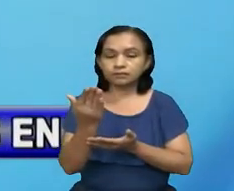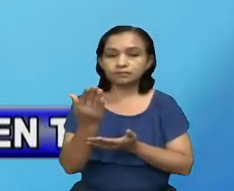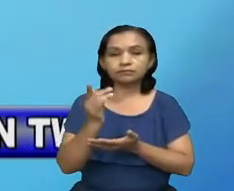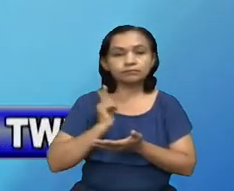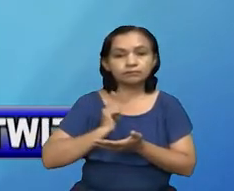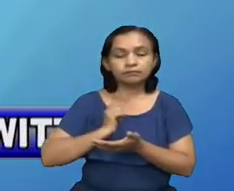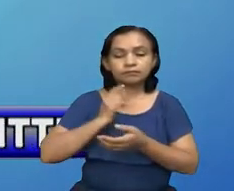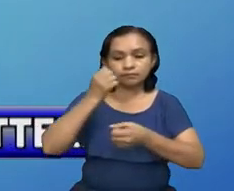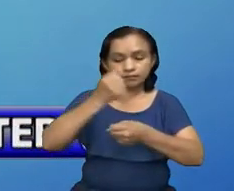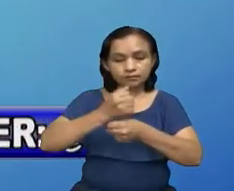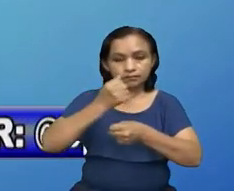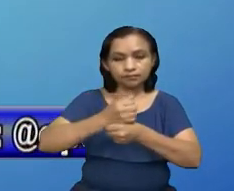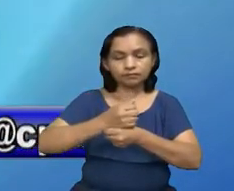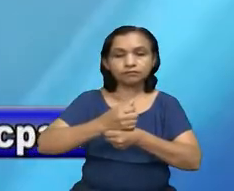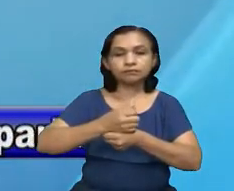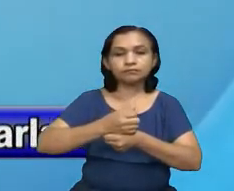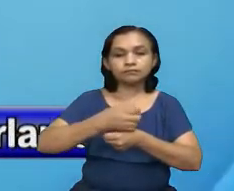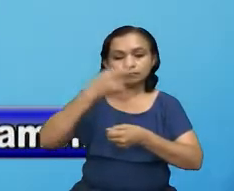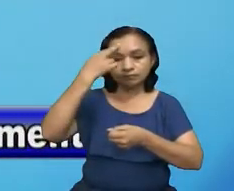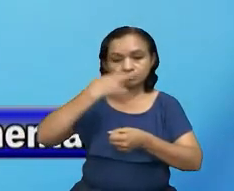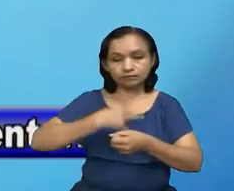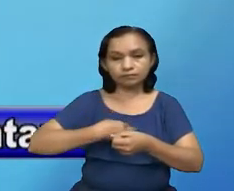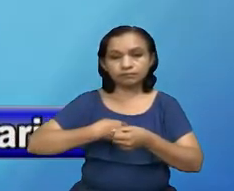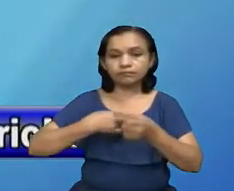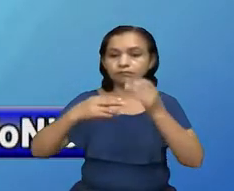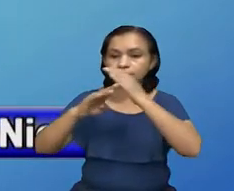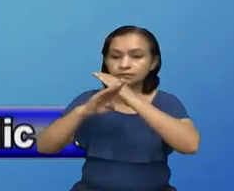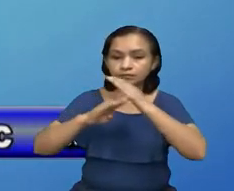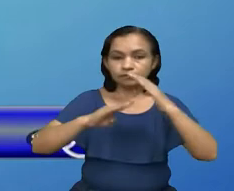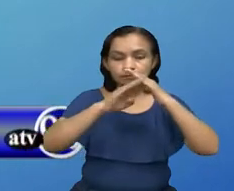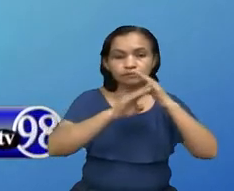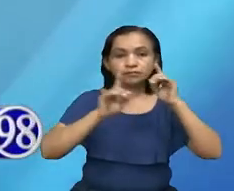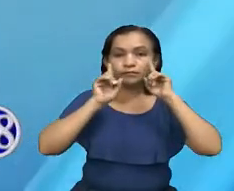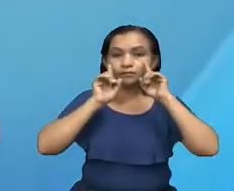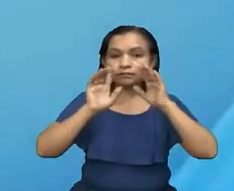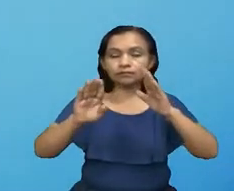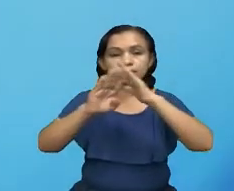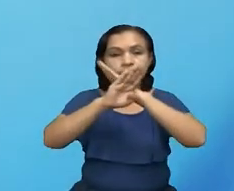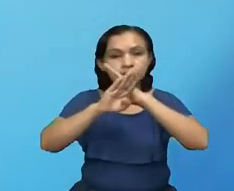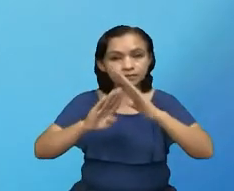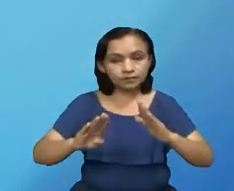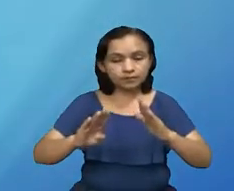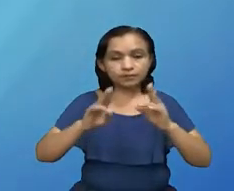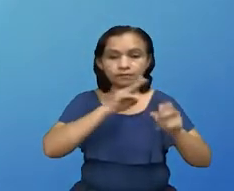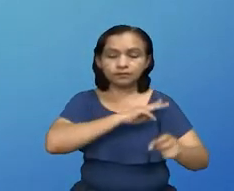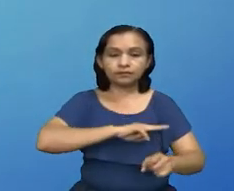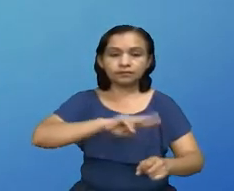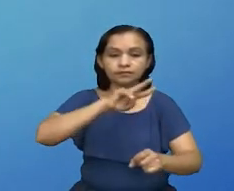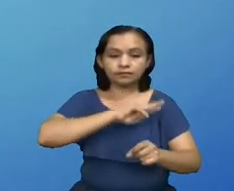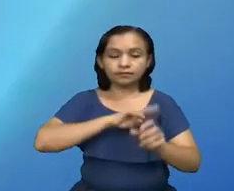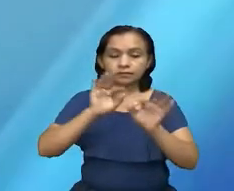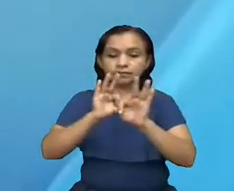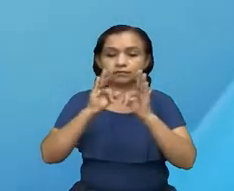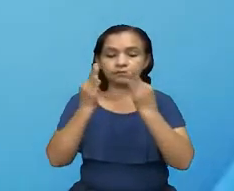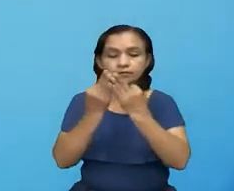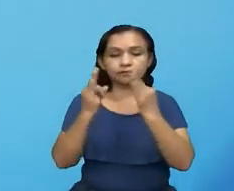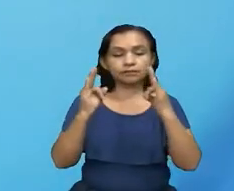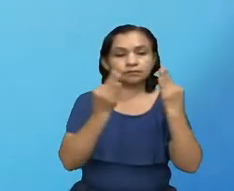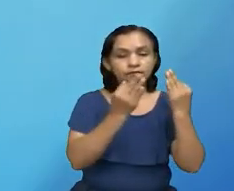el trabajo, la armonía, la seguridad, la paz en valores de familia y